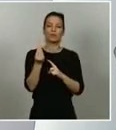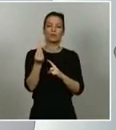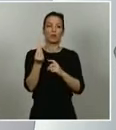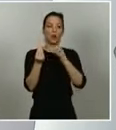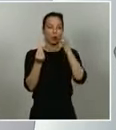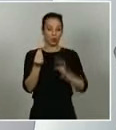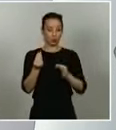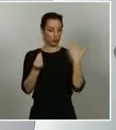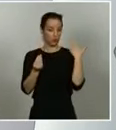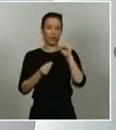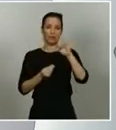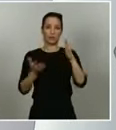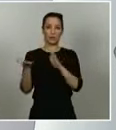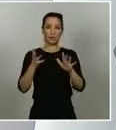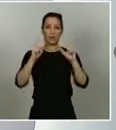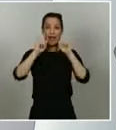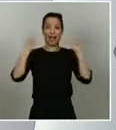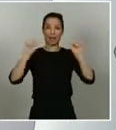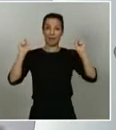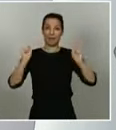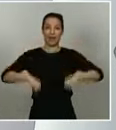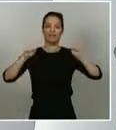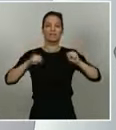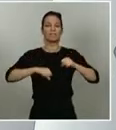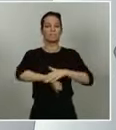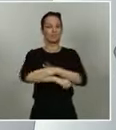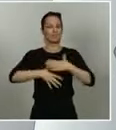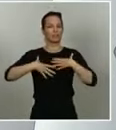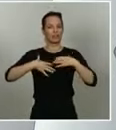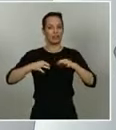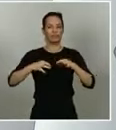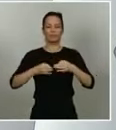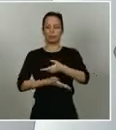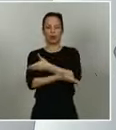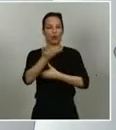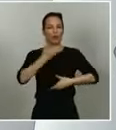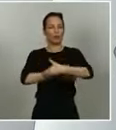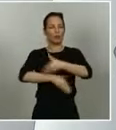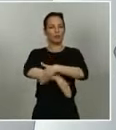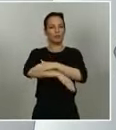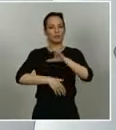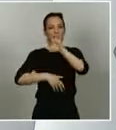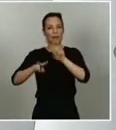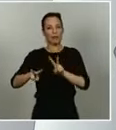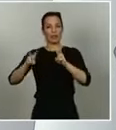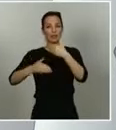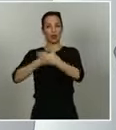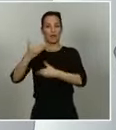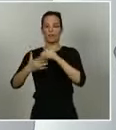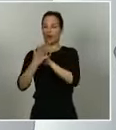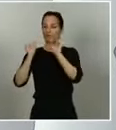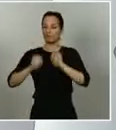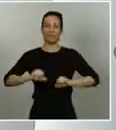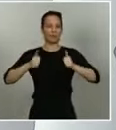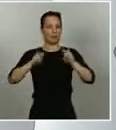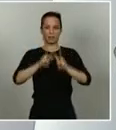14 de marzo, decidimos desde el Ministerio de Sanidad, en colaboración con el Ministerio de Ciencia e Innovación, poner en marcha, y después de unas